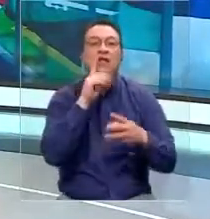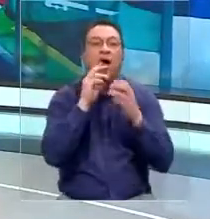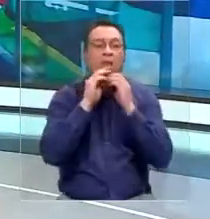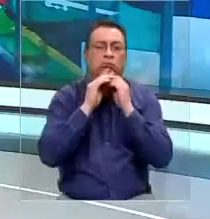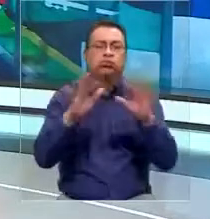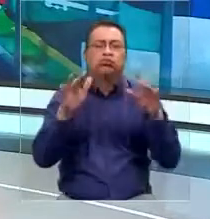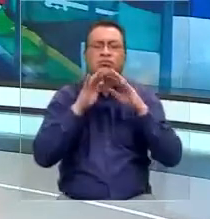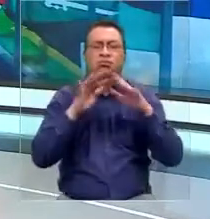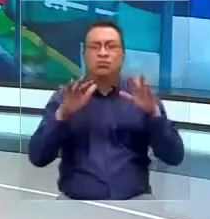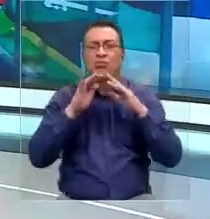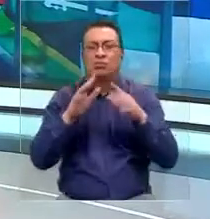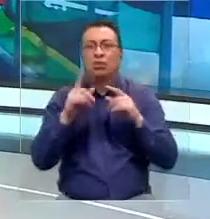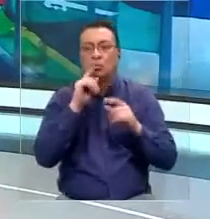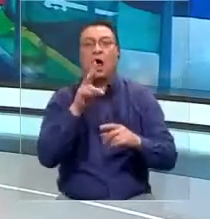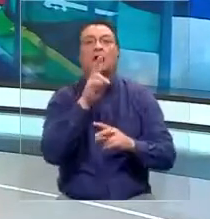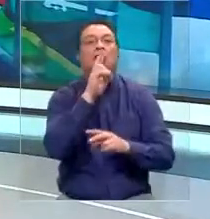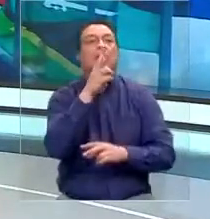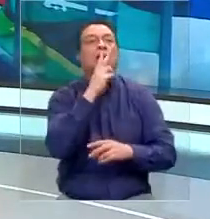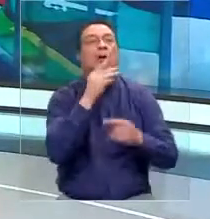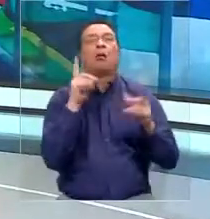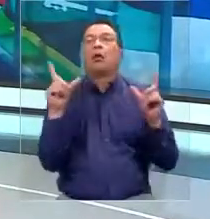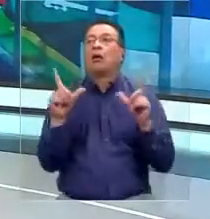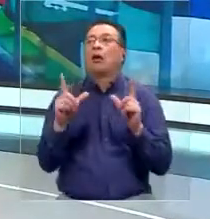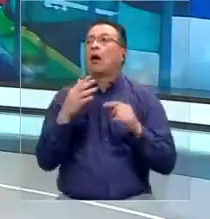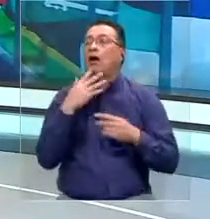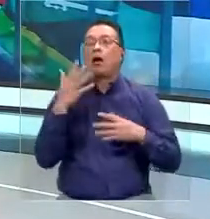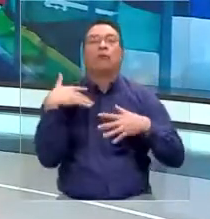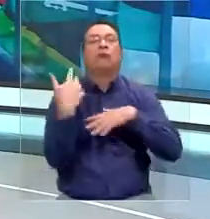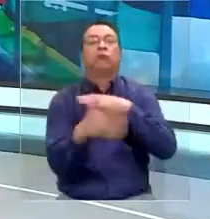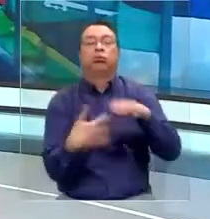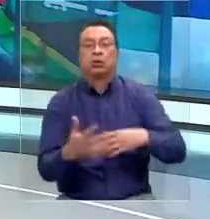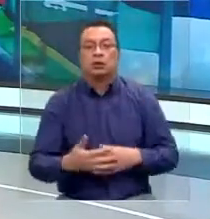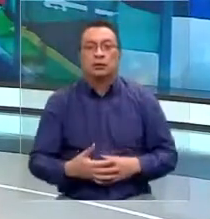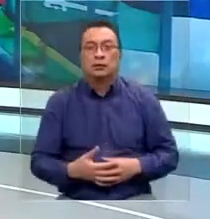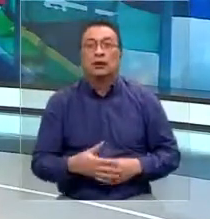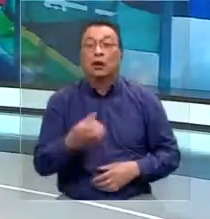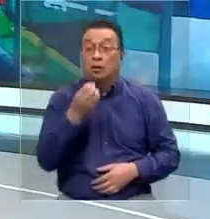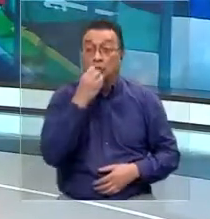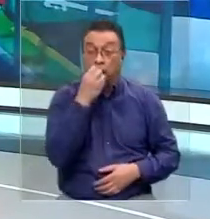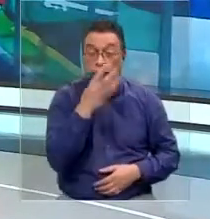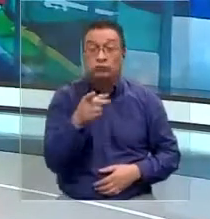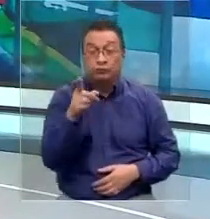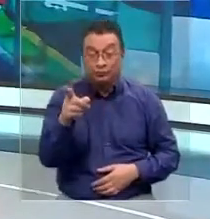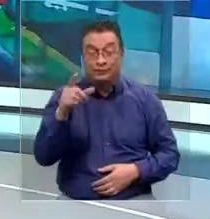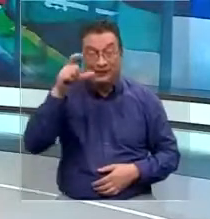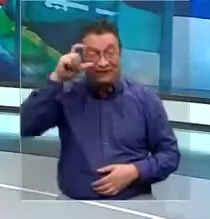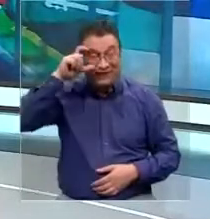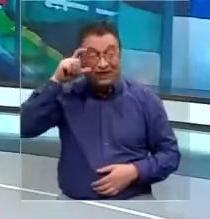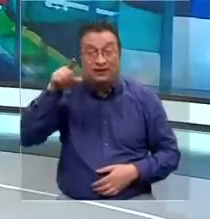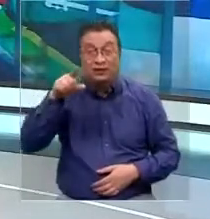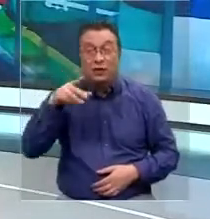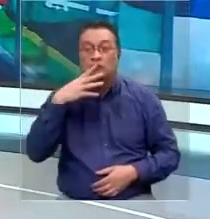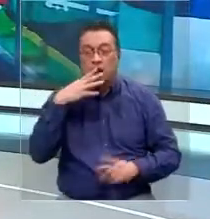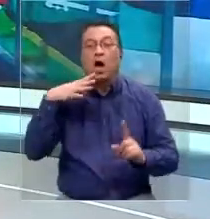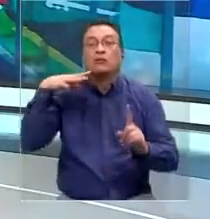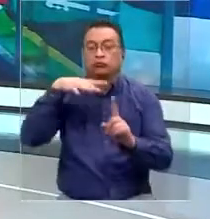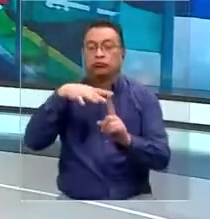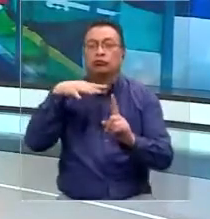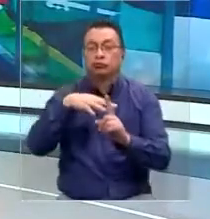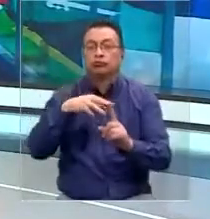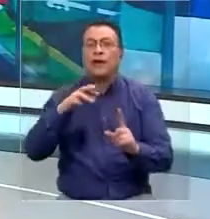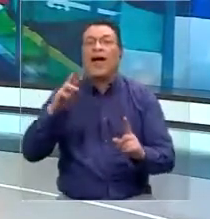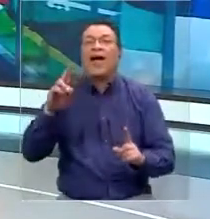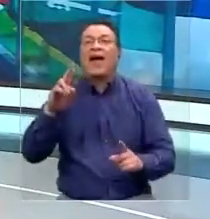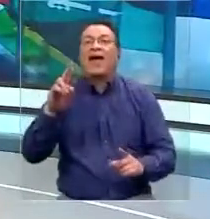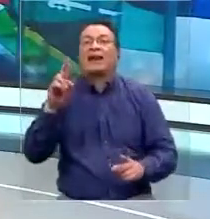haber hecho nada, de estar mirándolo todo por televisión al momento de la insurrección. Declaraciones del demócrata que, claro, también generaron críticas de los